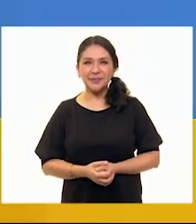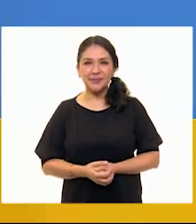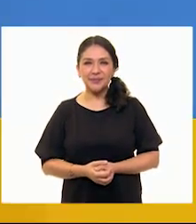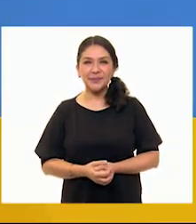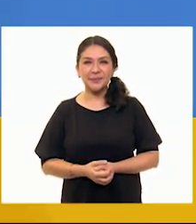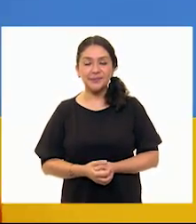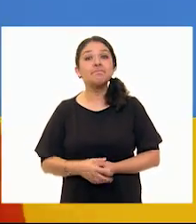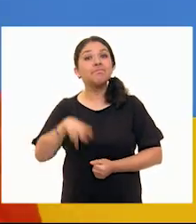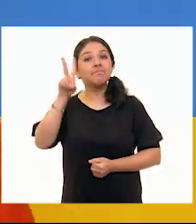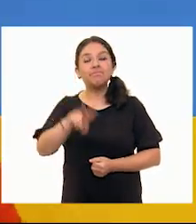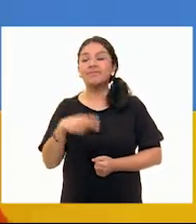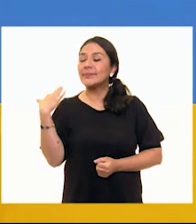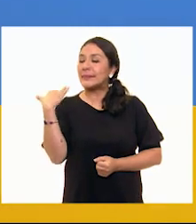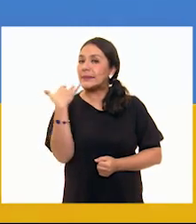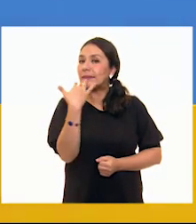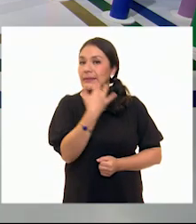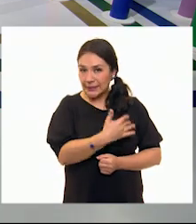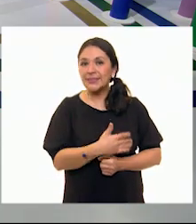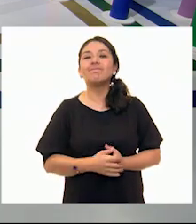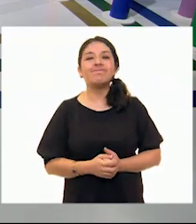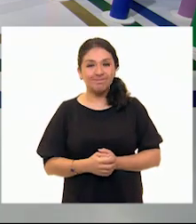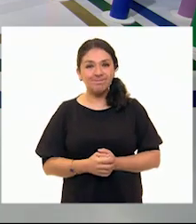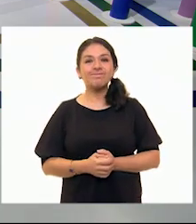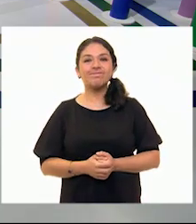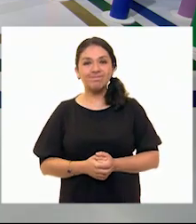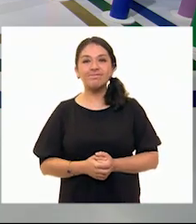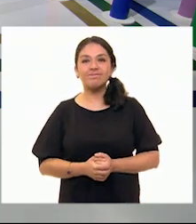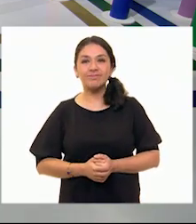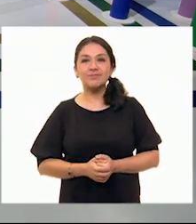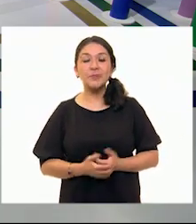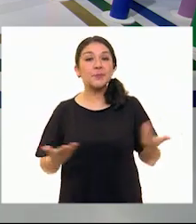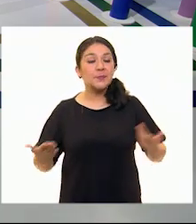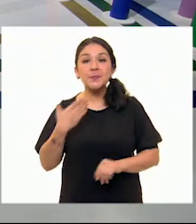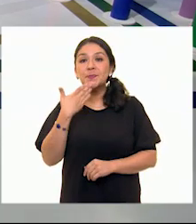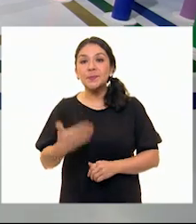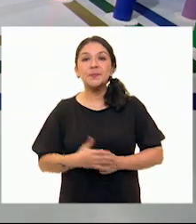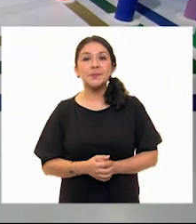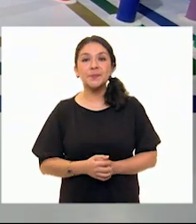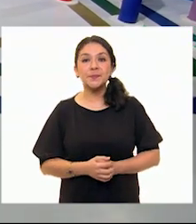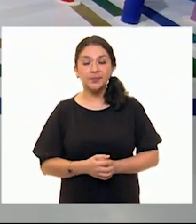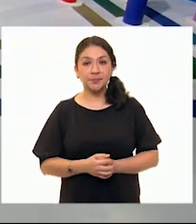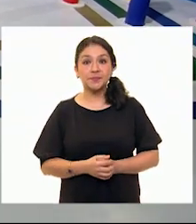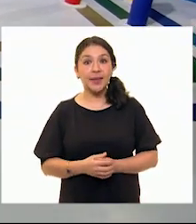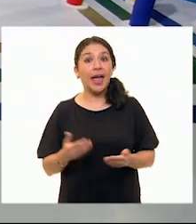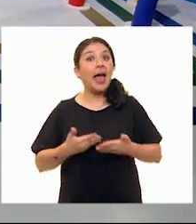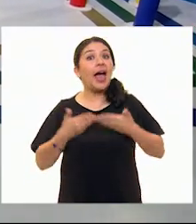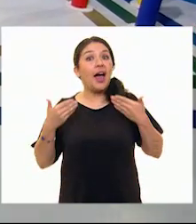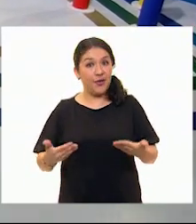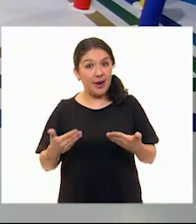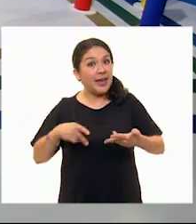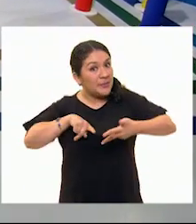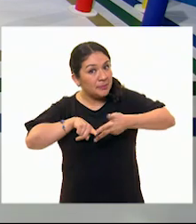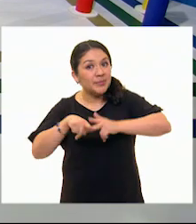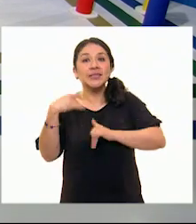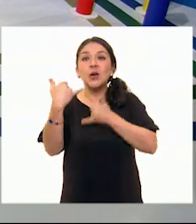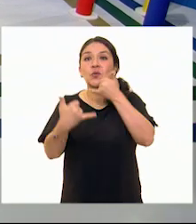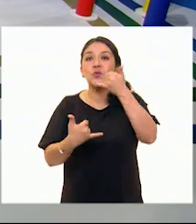¡Qué riquísima! ¡Es deliciosa! ¡Qué riquísima! ¡Bien! ¡Bien! ¡Es un momento de jugar!